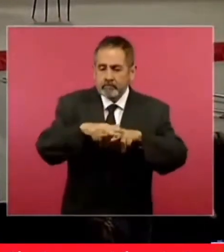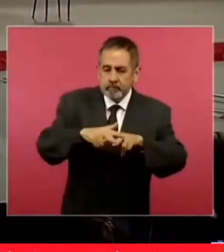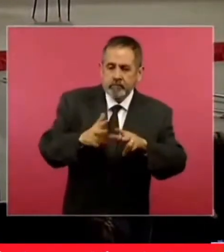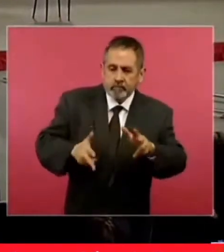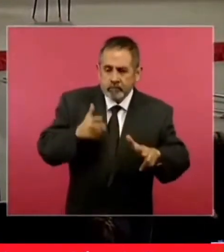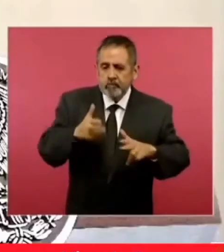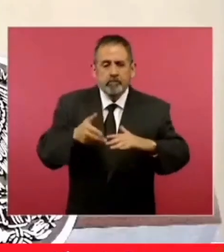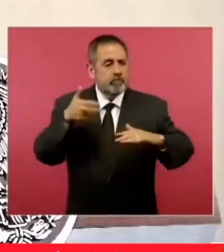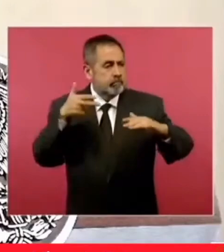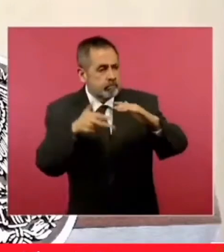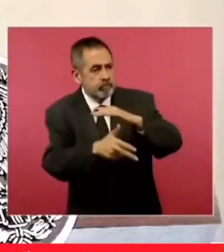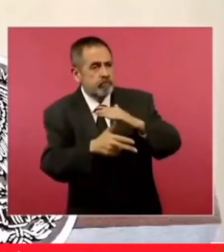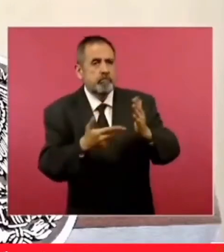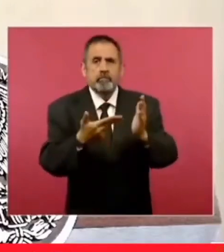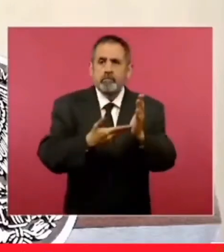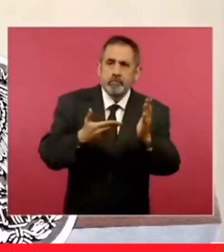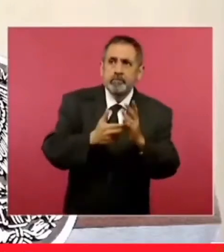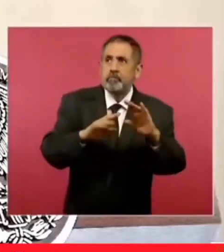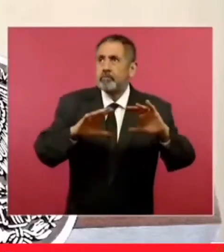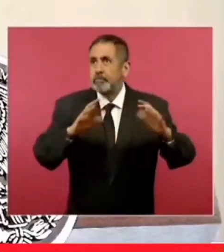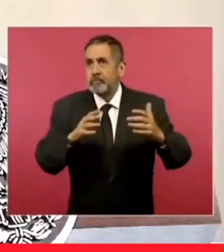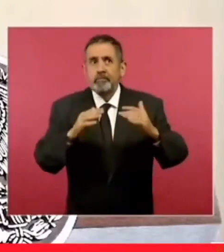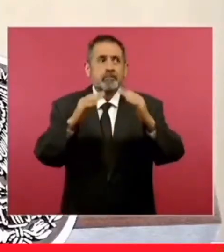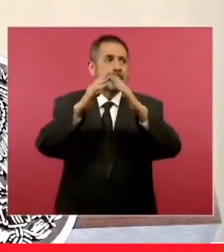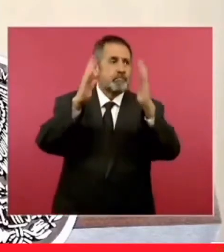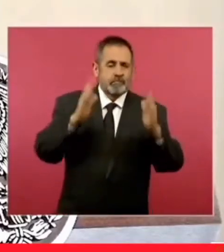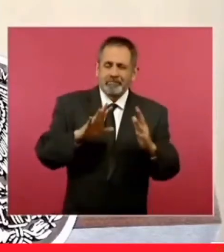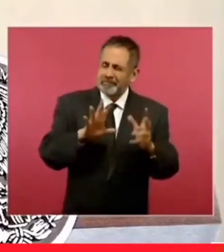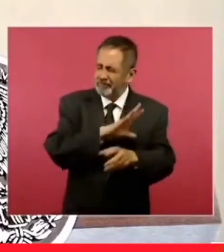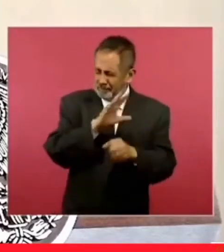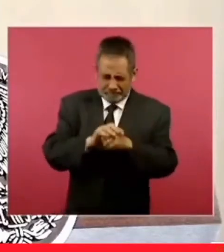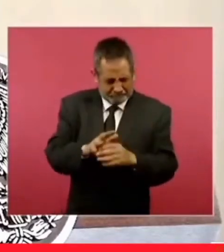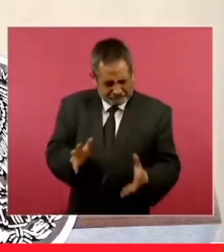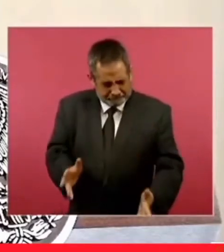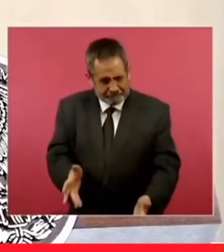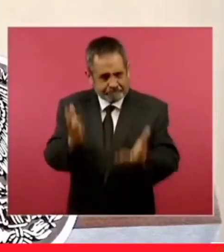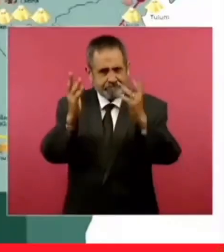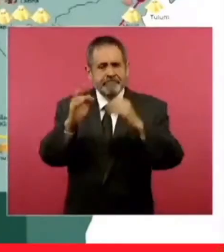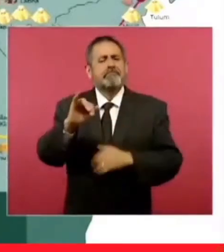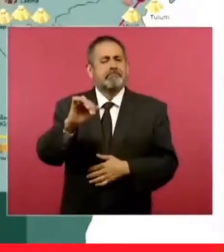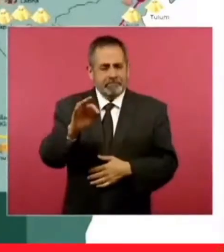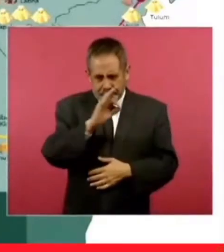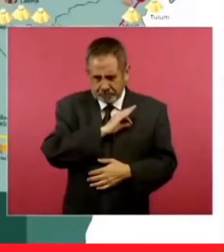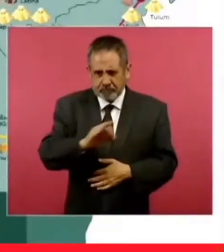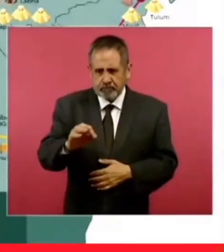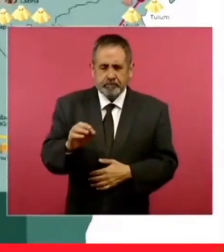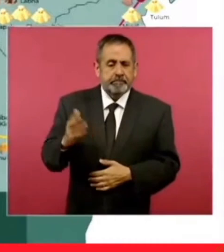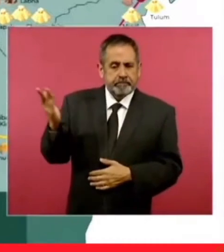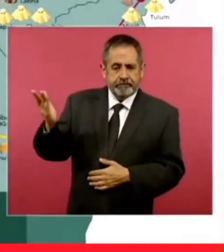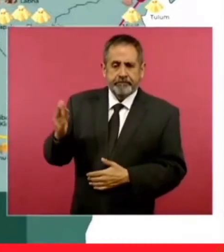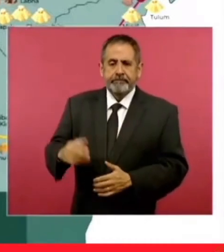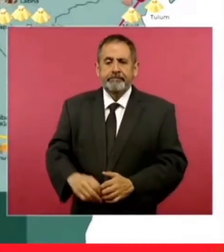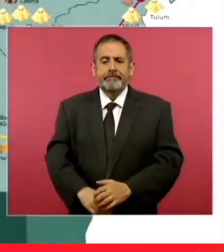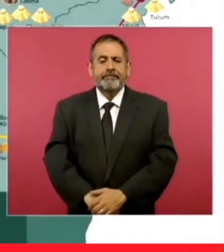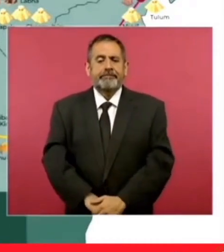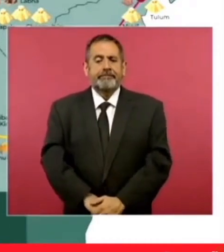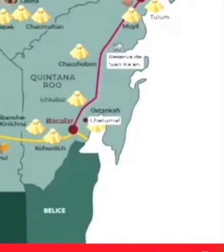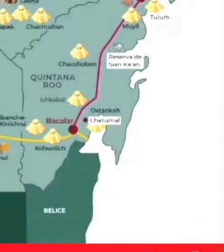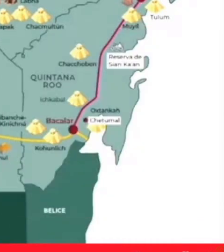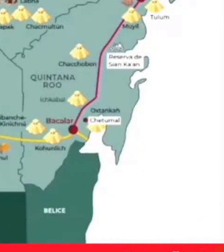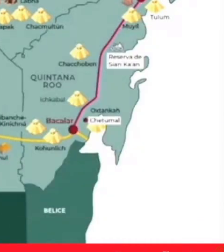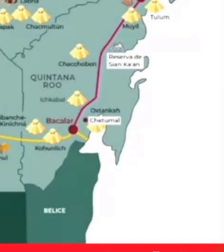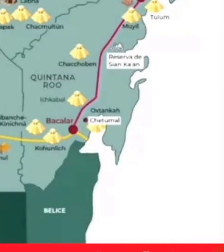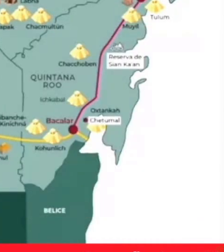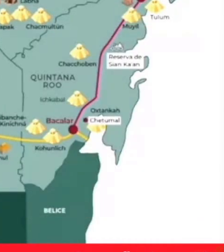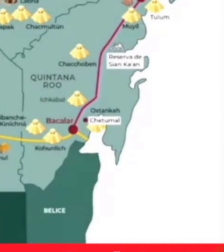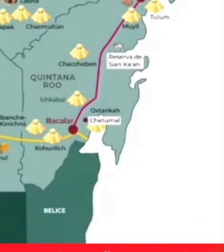las cocheras, para los talleres de servicio, pueden llevarse adelante las obras porque ya tenemos el registro